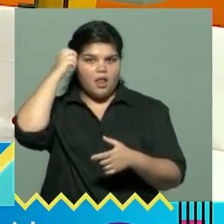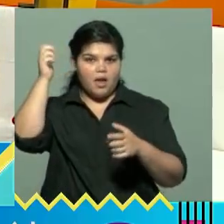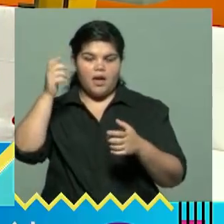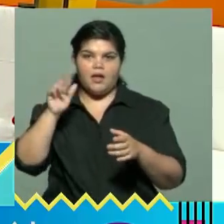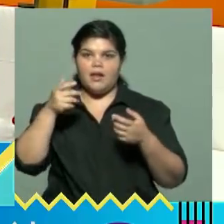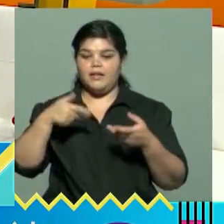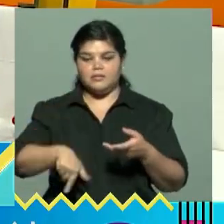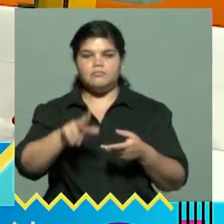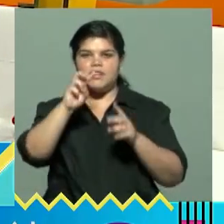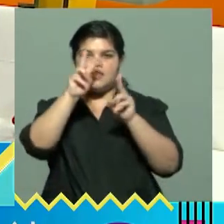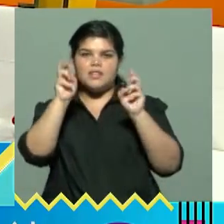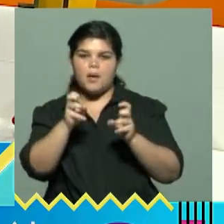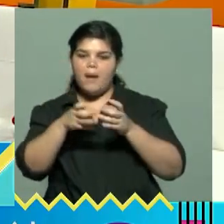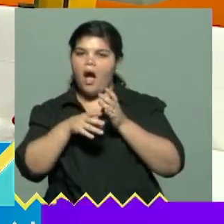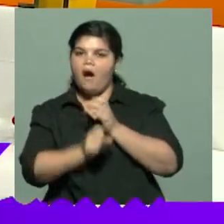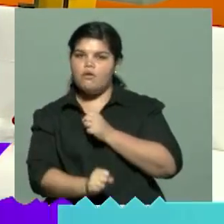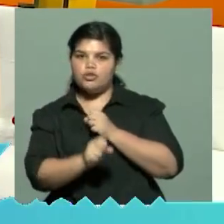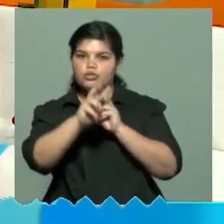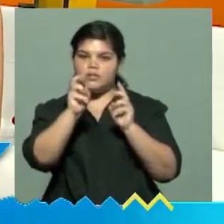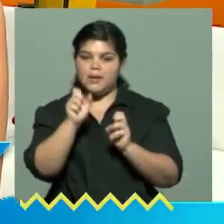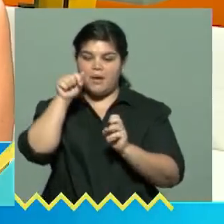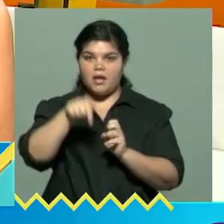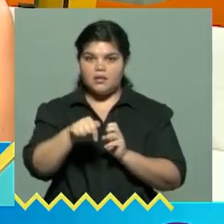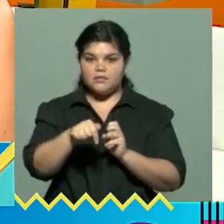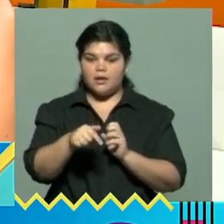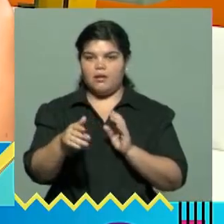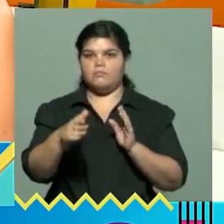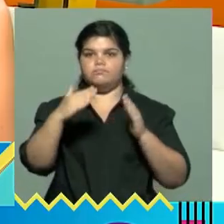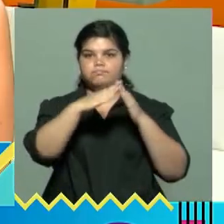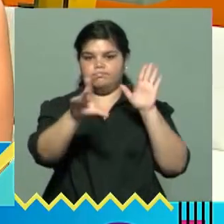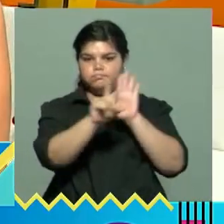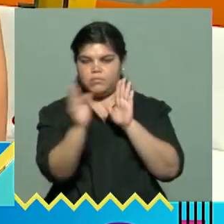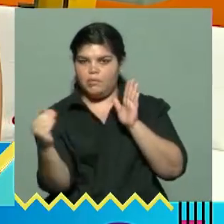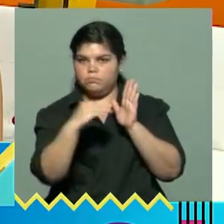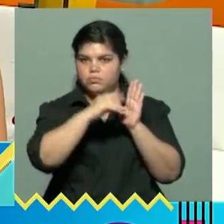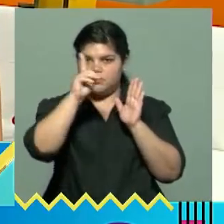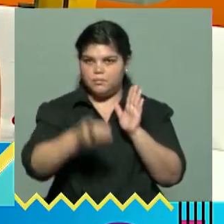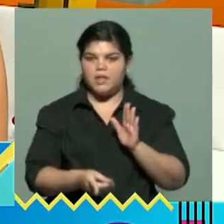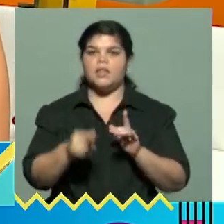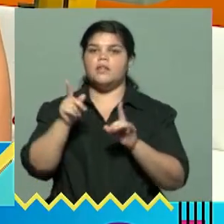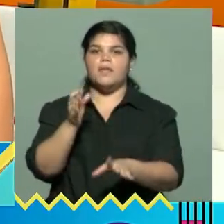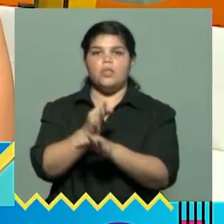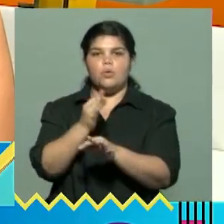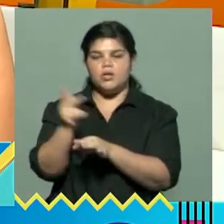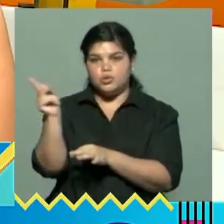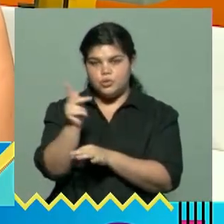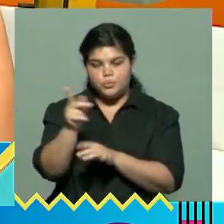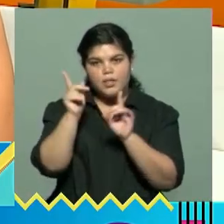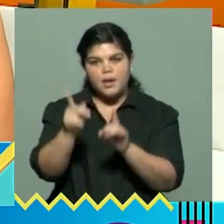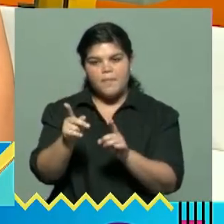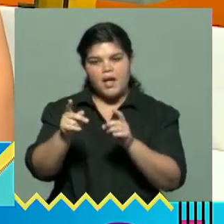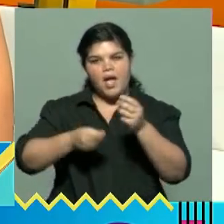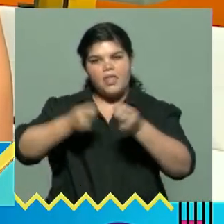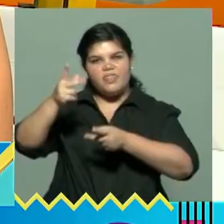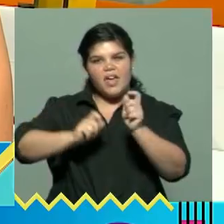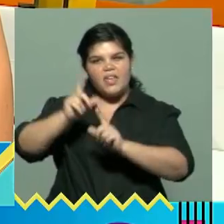aborto, ¿sí?, como tema a tratarse este año en la agenda legislativa. Como ¿sí? así también de la educación sexual, y también habló de estadísticas que